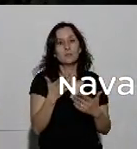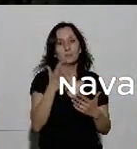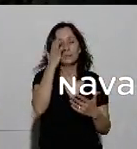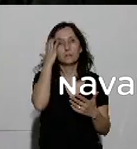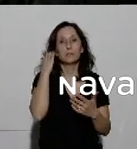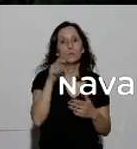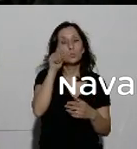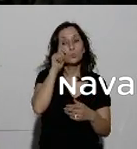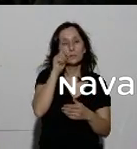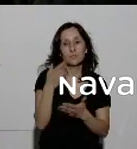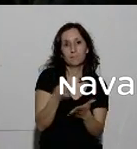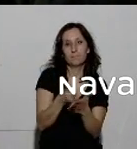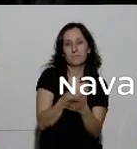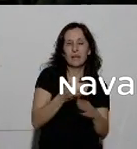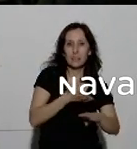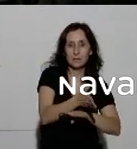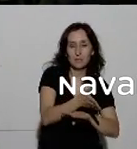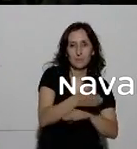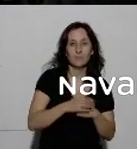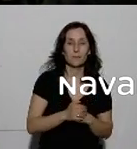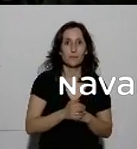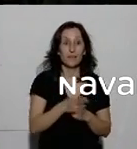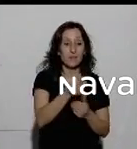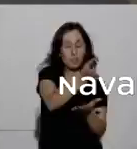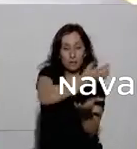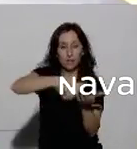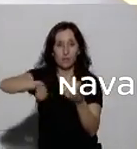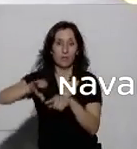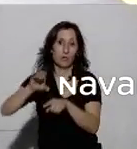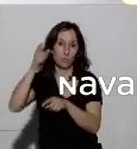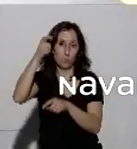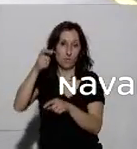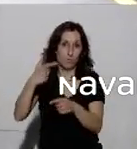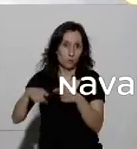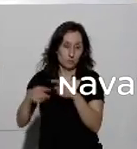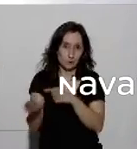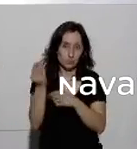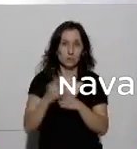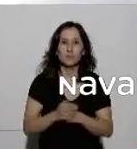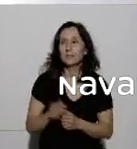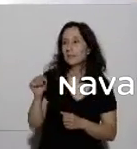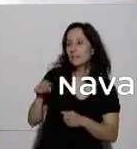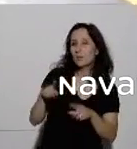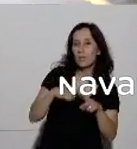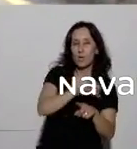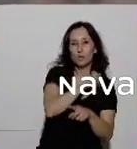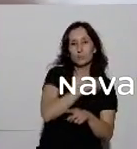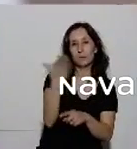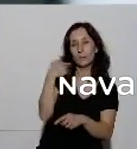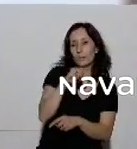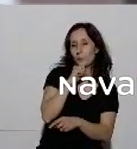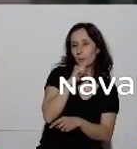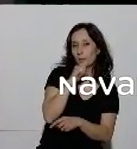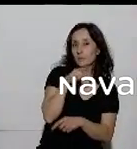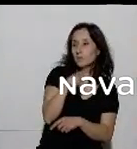cobrar una entrada. Ese dinero luego se revierte en el pueblo. Esto al final es un viejo hospital que se ha reconvertido